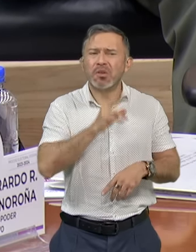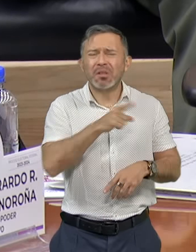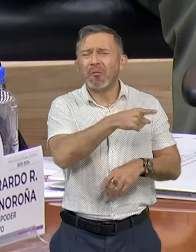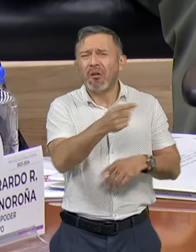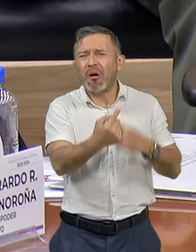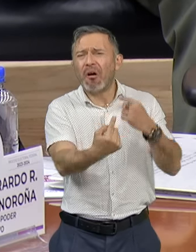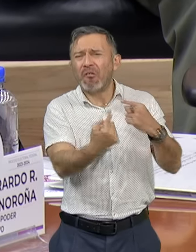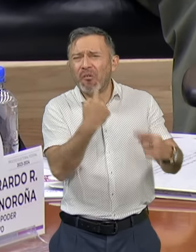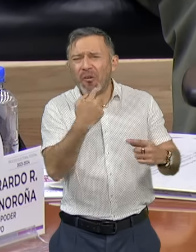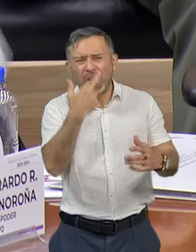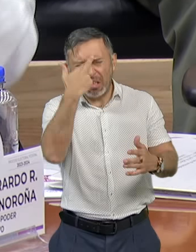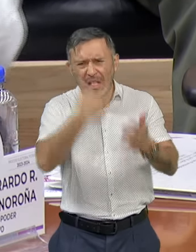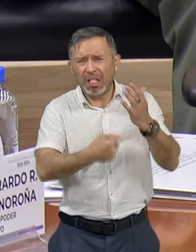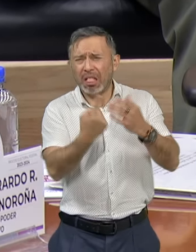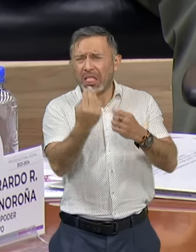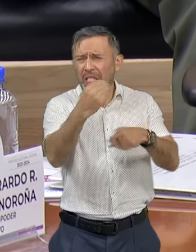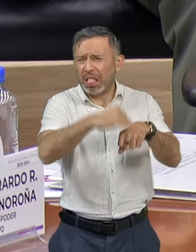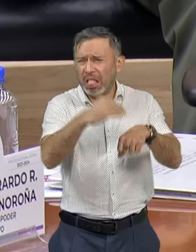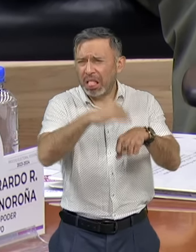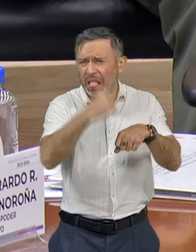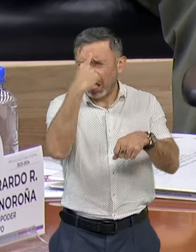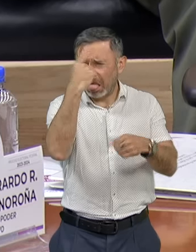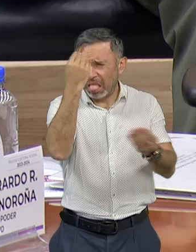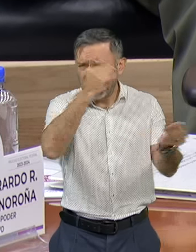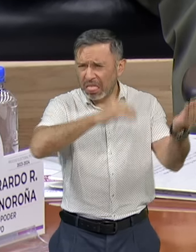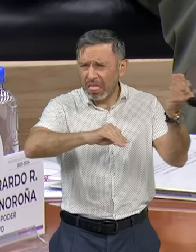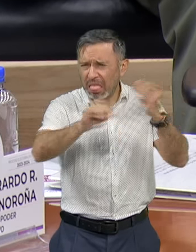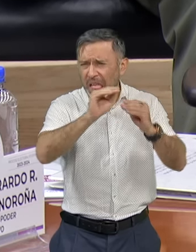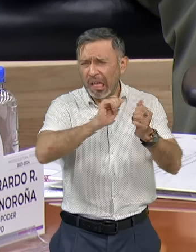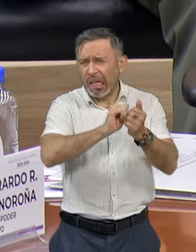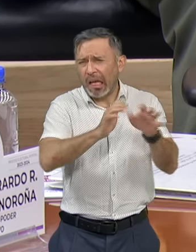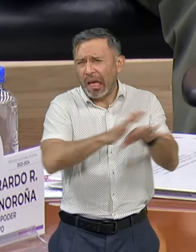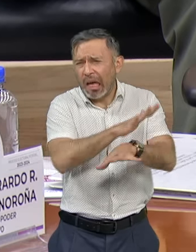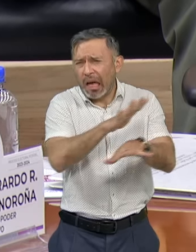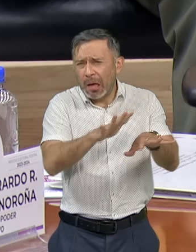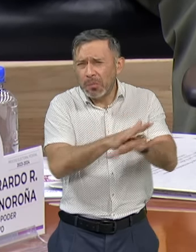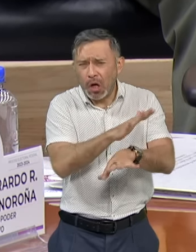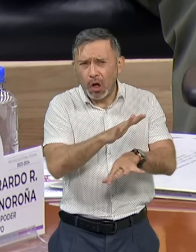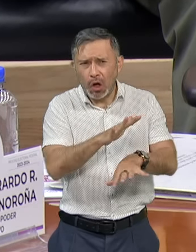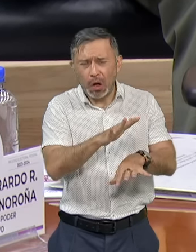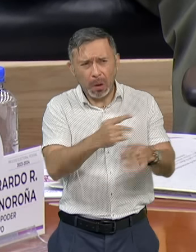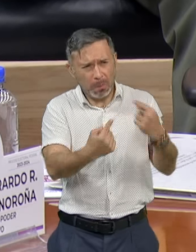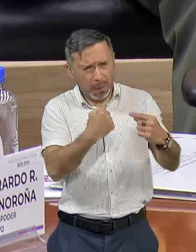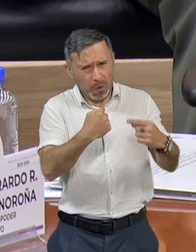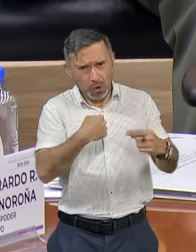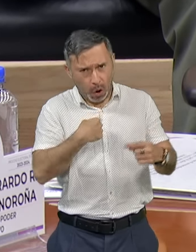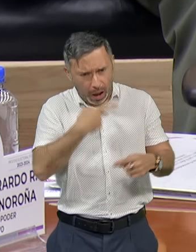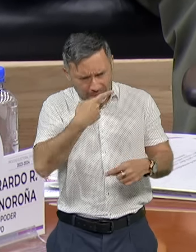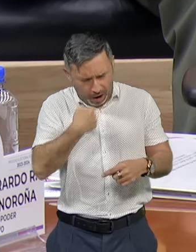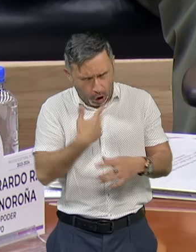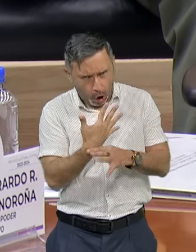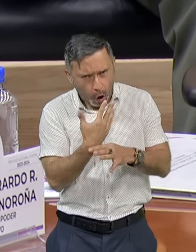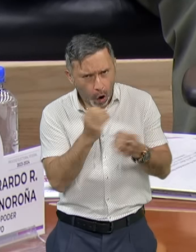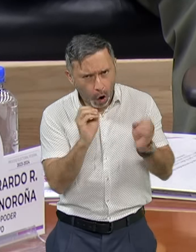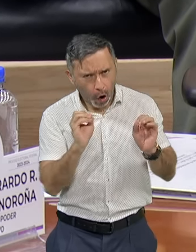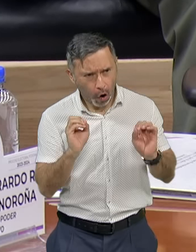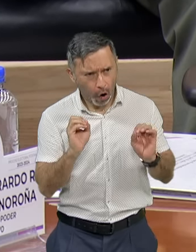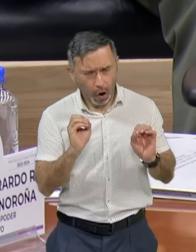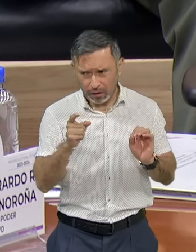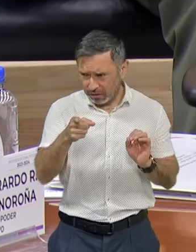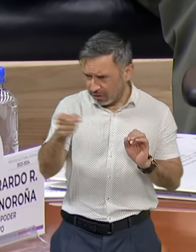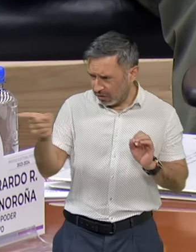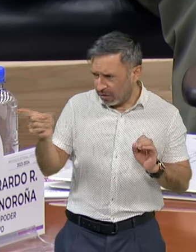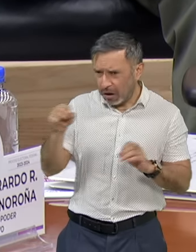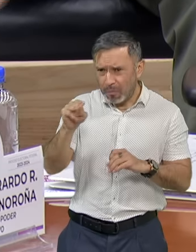no estan tuercen plantean ponen en nuestra boca cosas que no hemos dicho cosas que los compañeros de morena no han